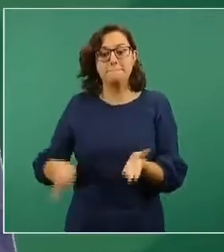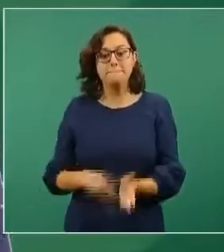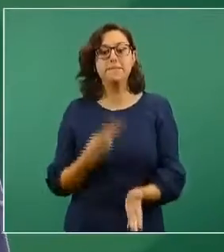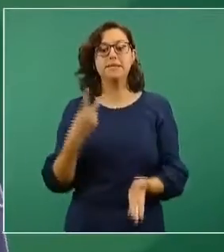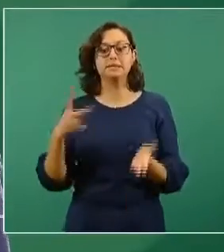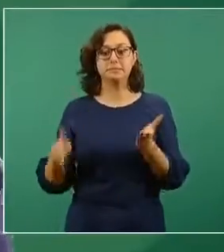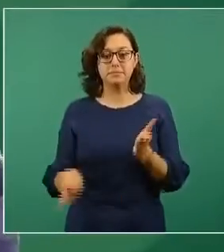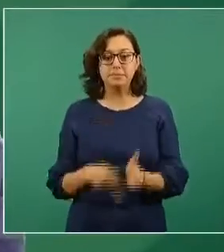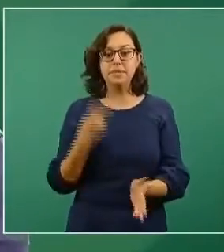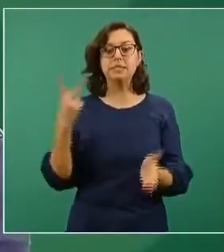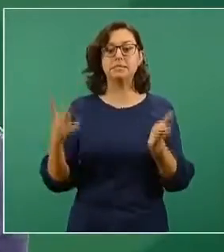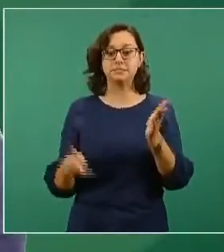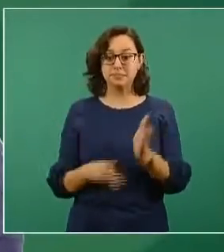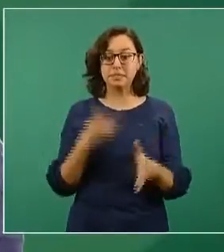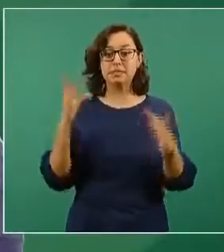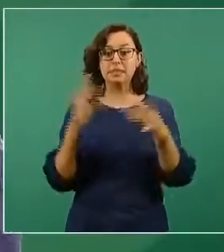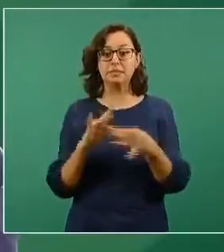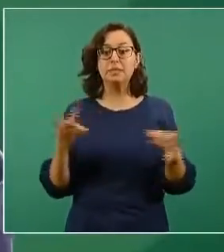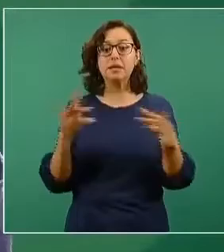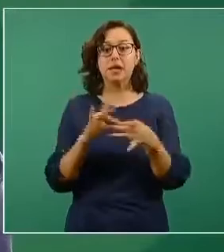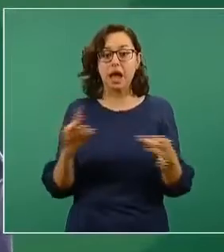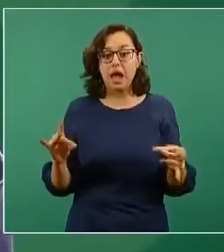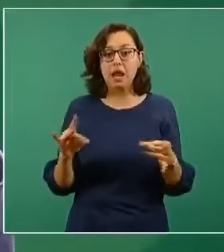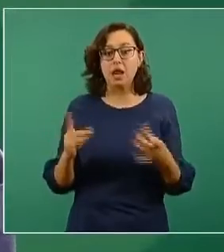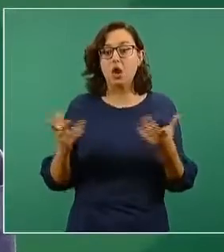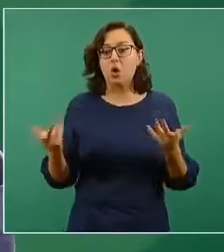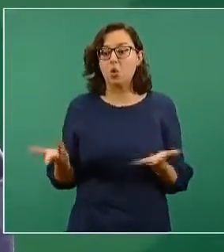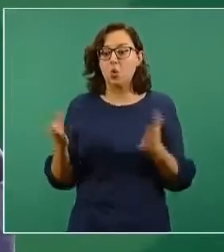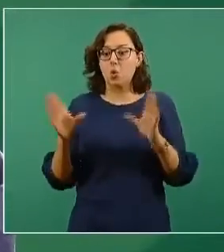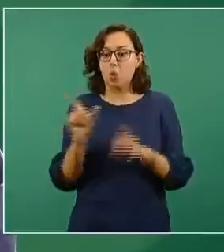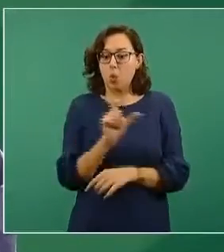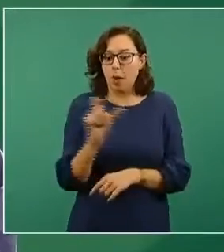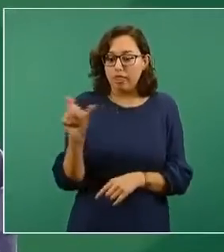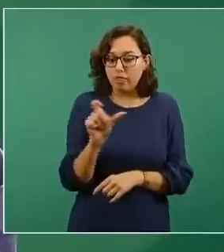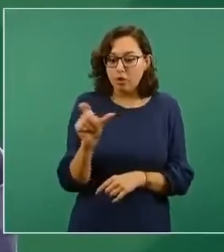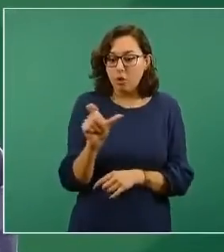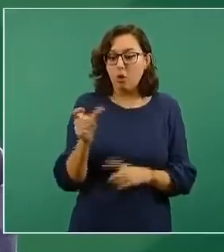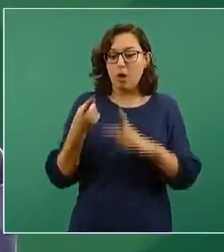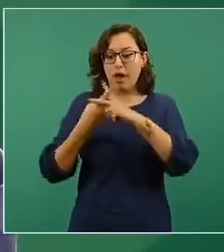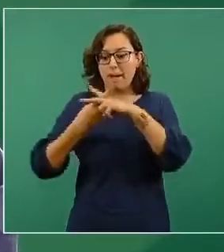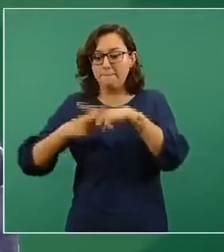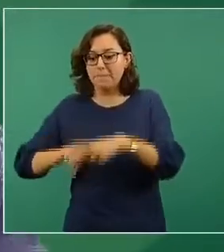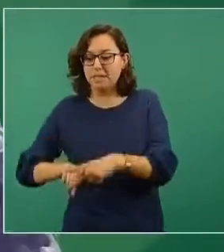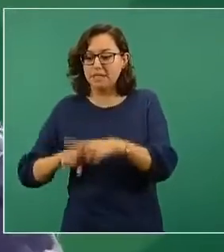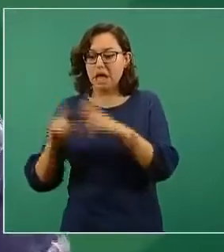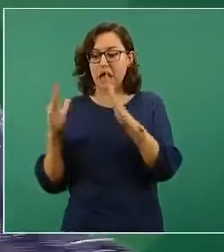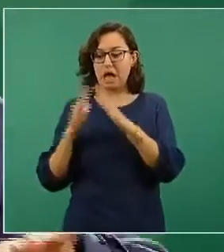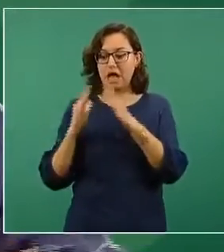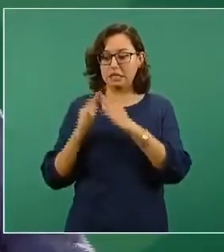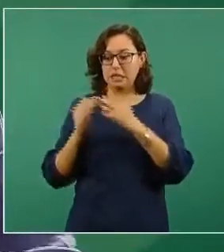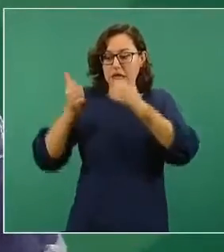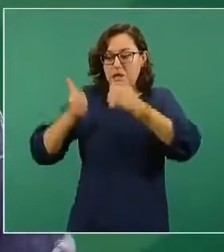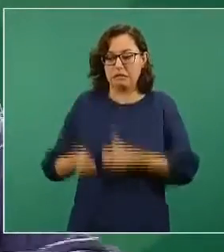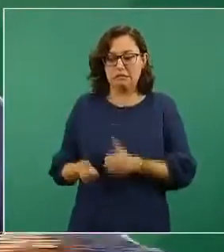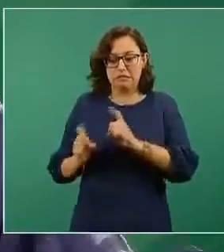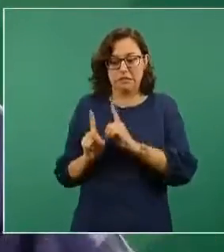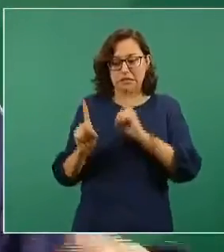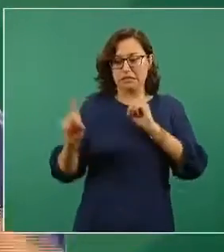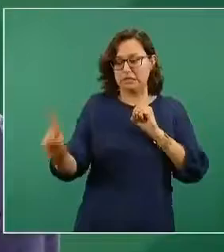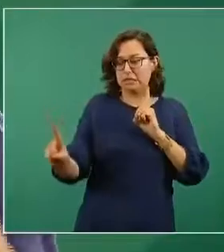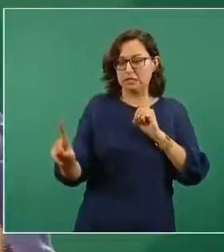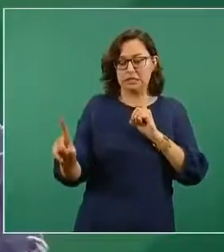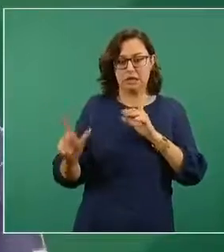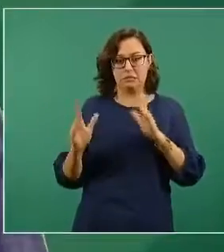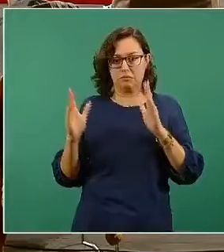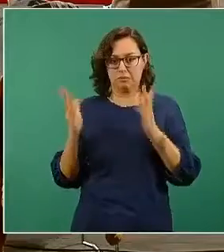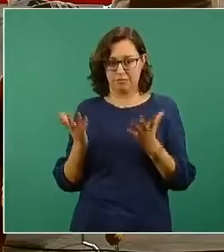tema del momento crítico, el punto de inflexión para iniciar con las medidas de lo que técnicamente se conoce